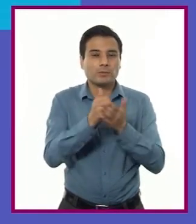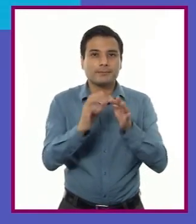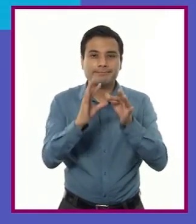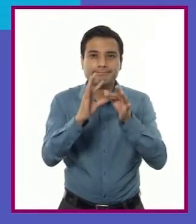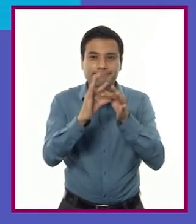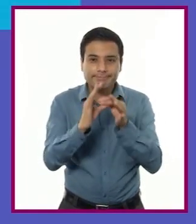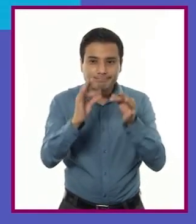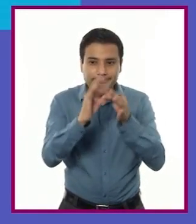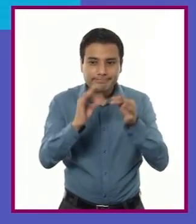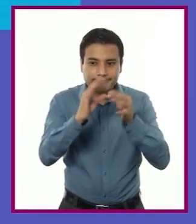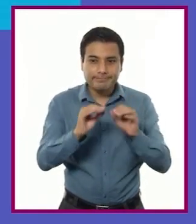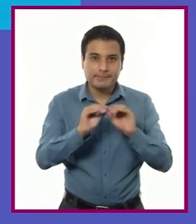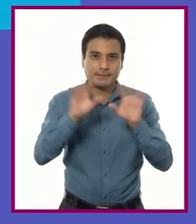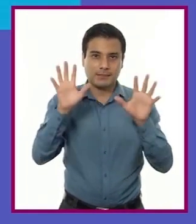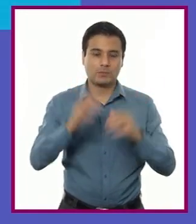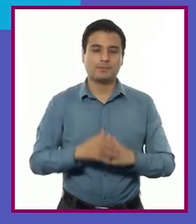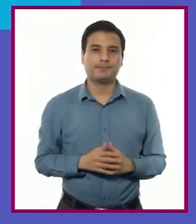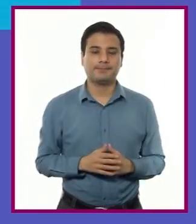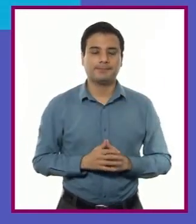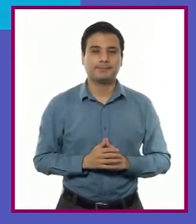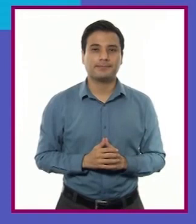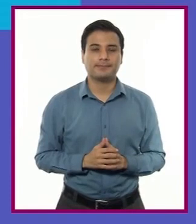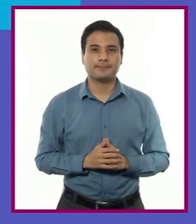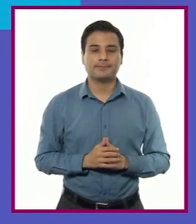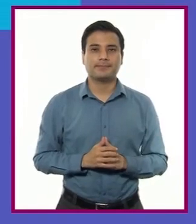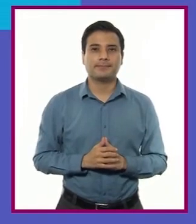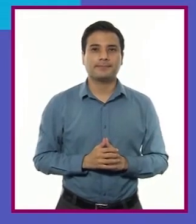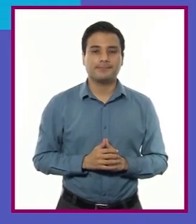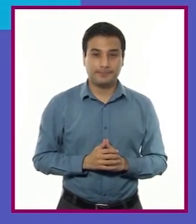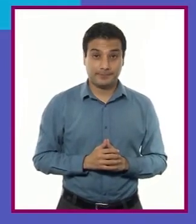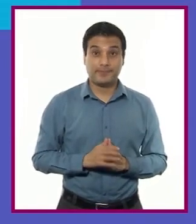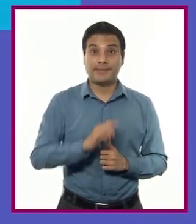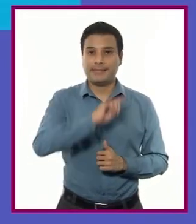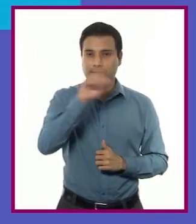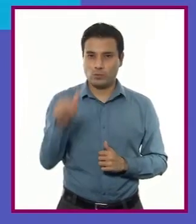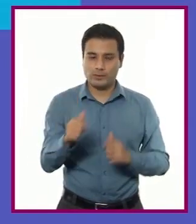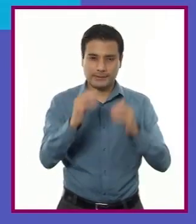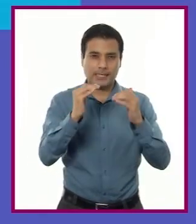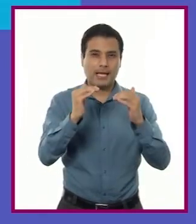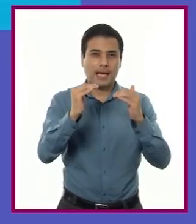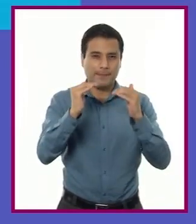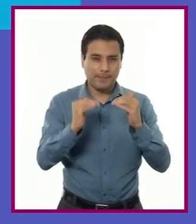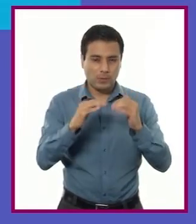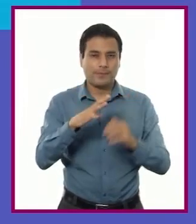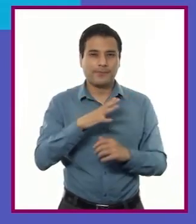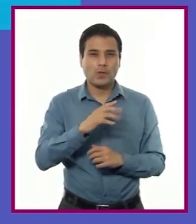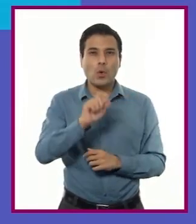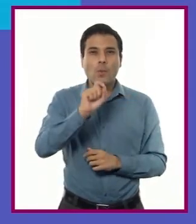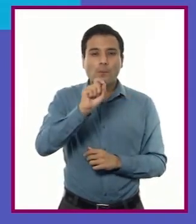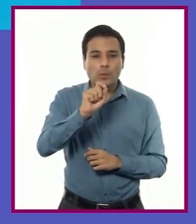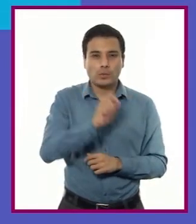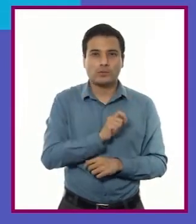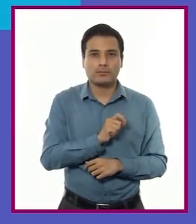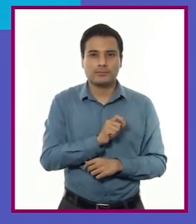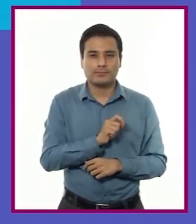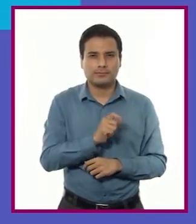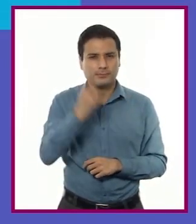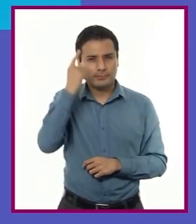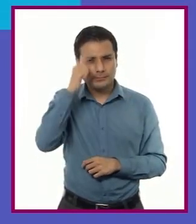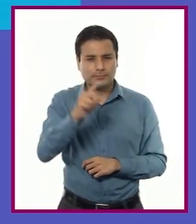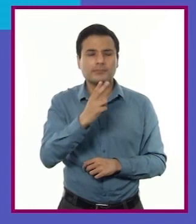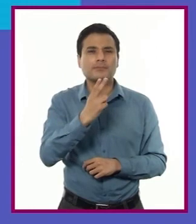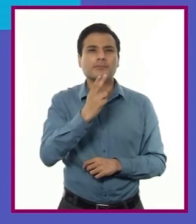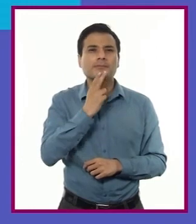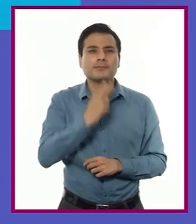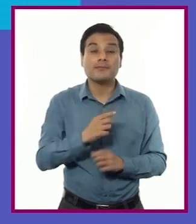es el fenómeno de la sublimación. Y después tenemos un punto y seguido que está separando el